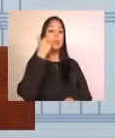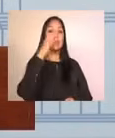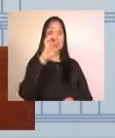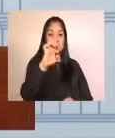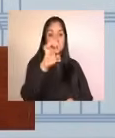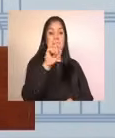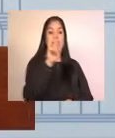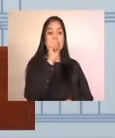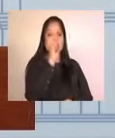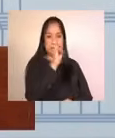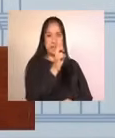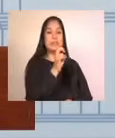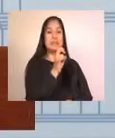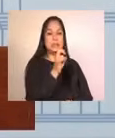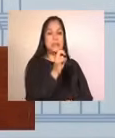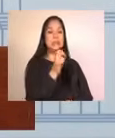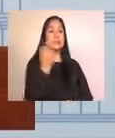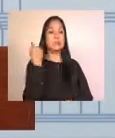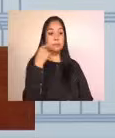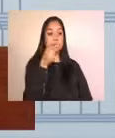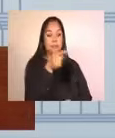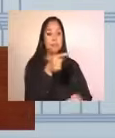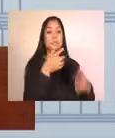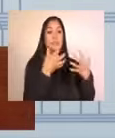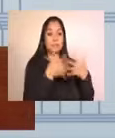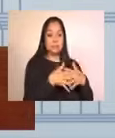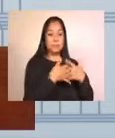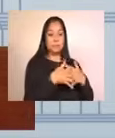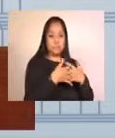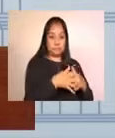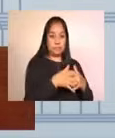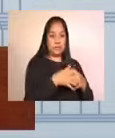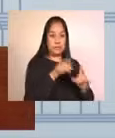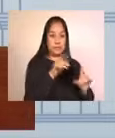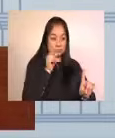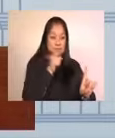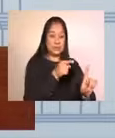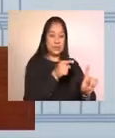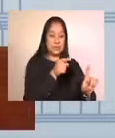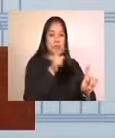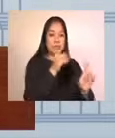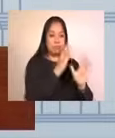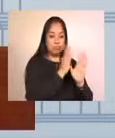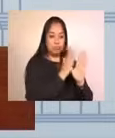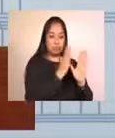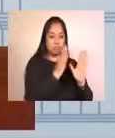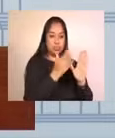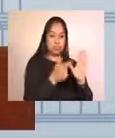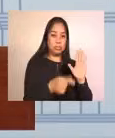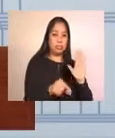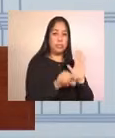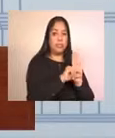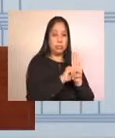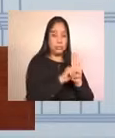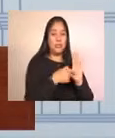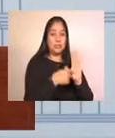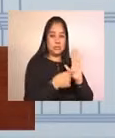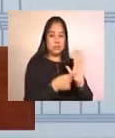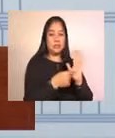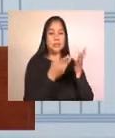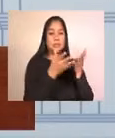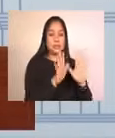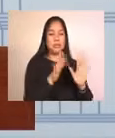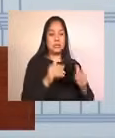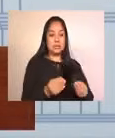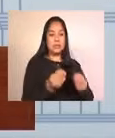REGAE para esta empresa está específico el clasificador que se le